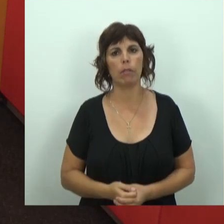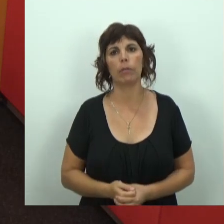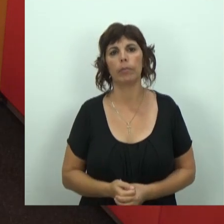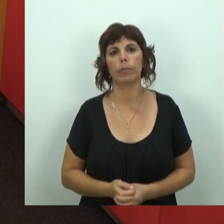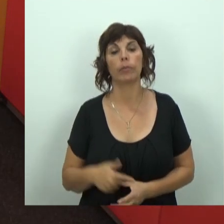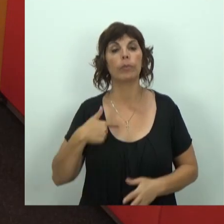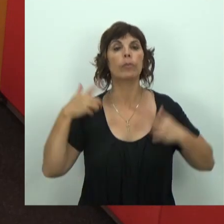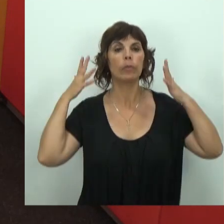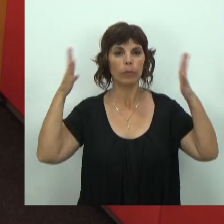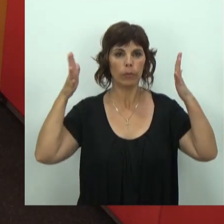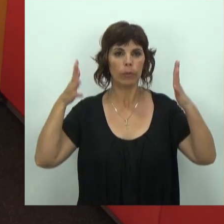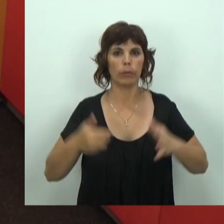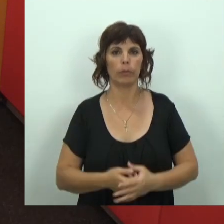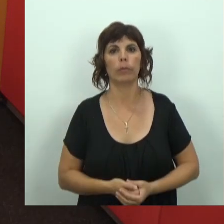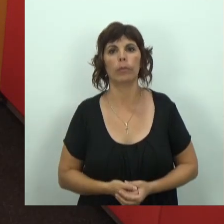te doy un consejo.